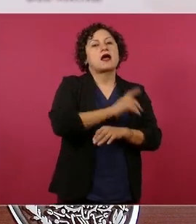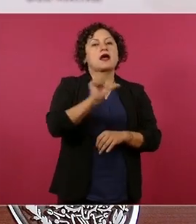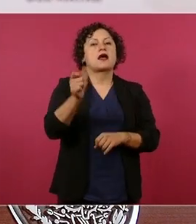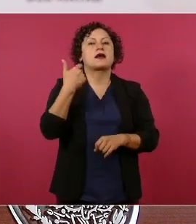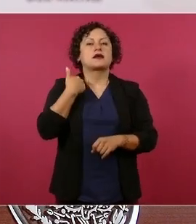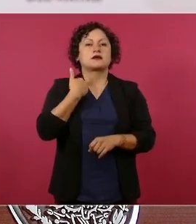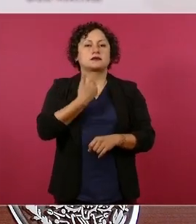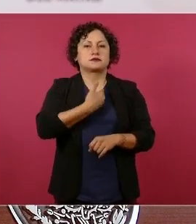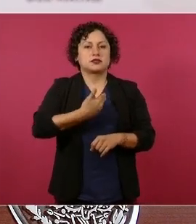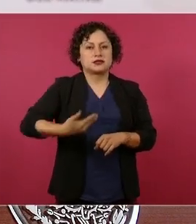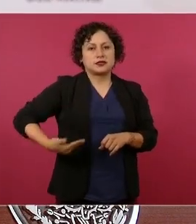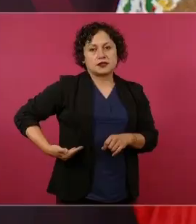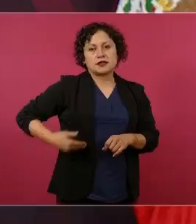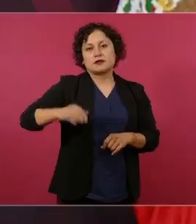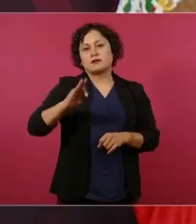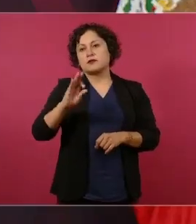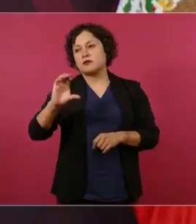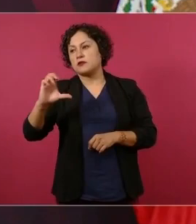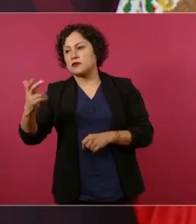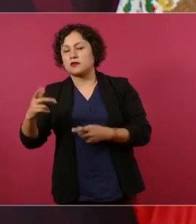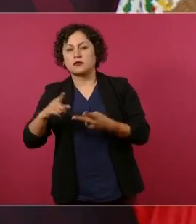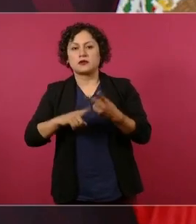Nieto.